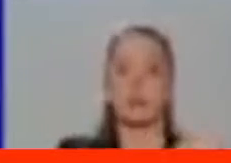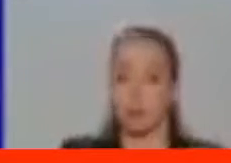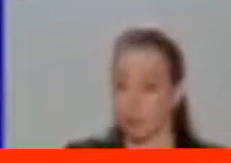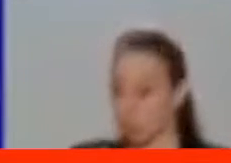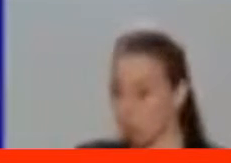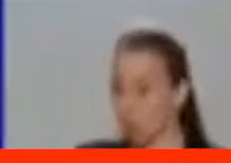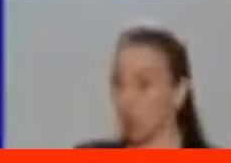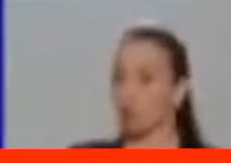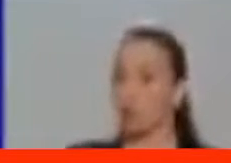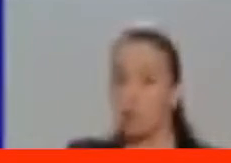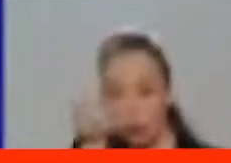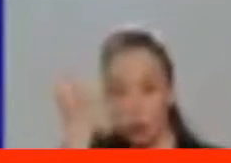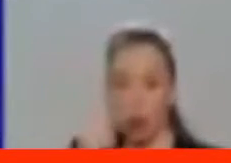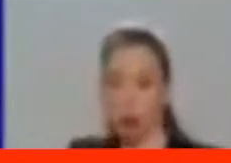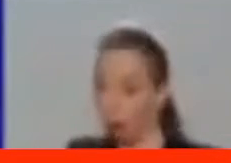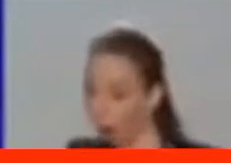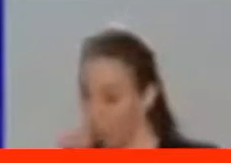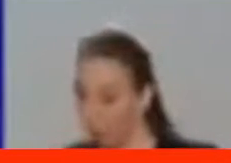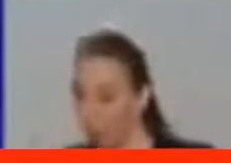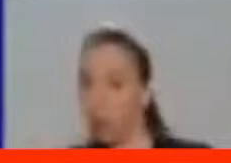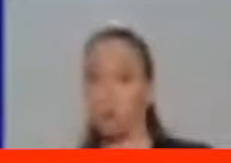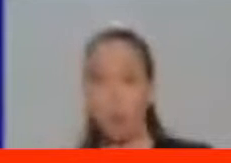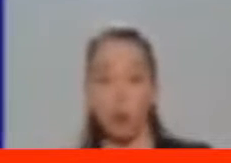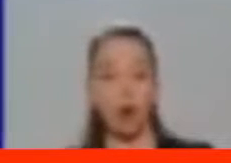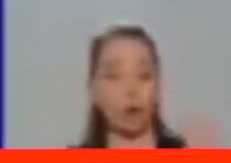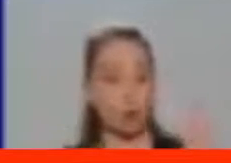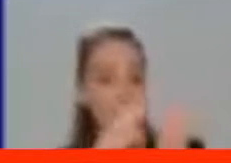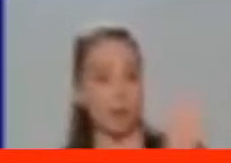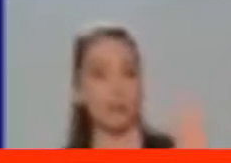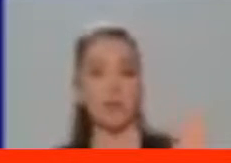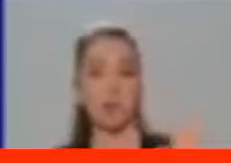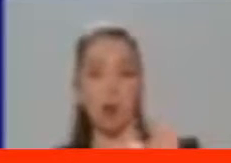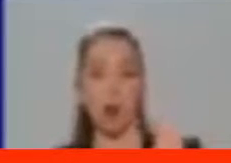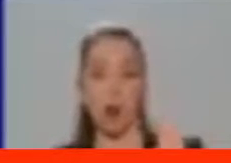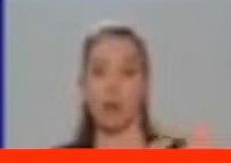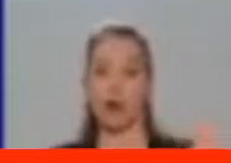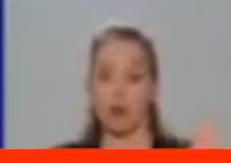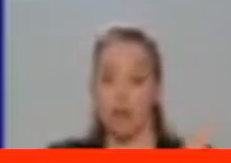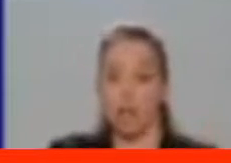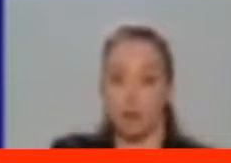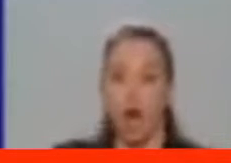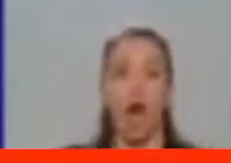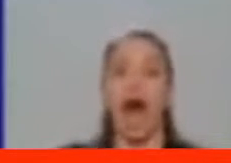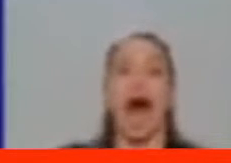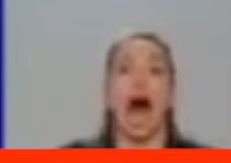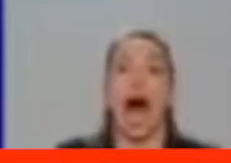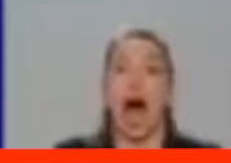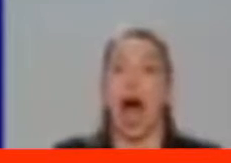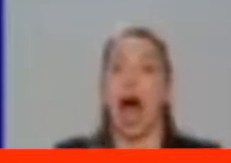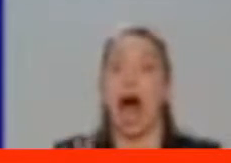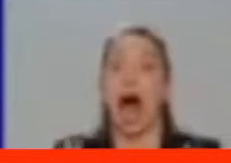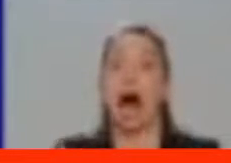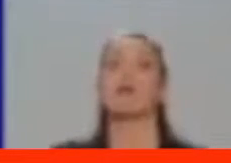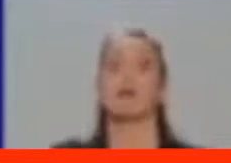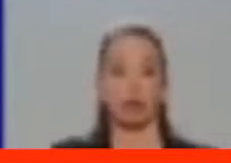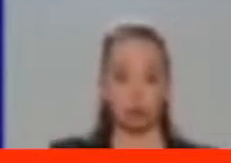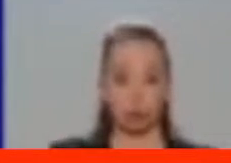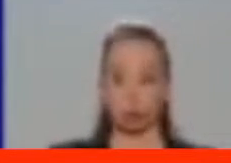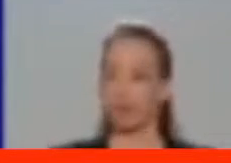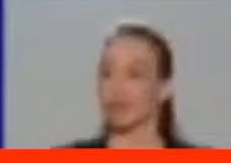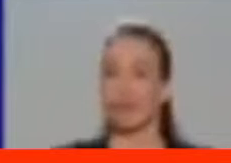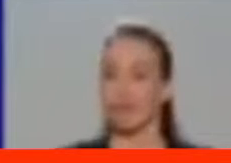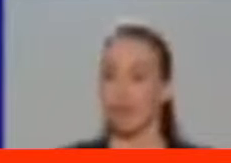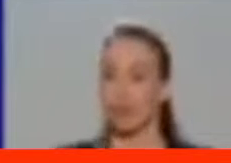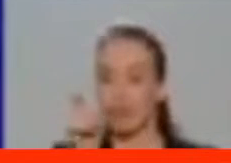así, señor Kast? Ese es muy bueno que le produzca temor. Ojalá que le produzca pánico, ¿no? Porque nosotros queremos que